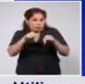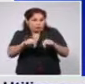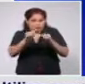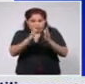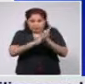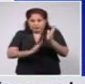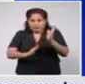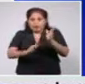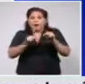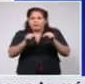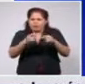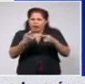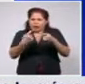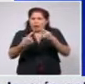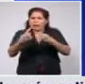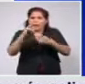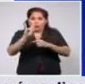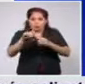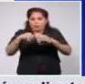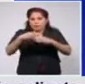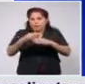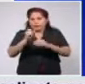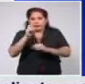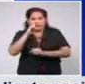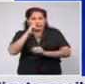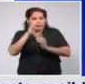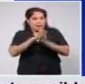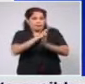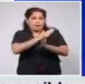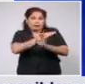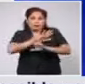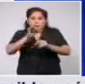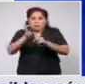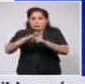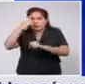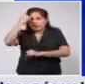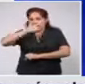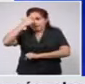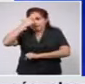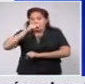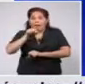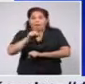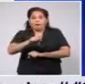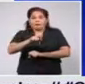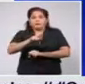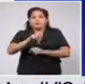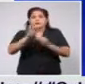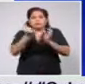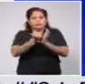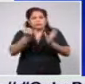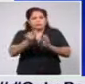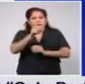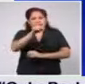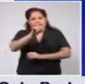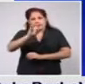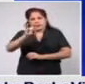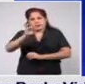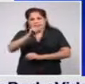faltando todavía 9 para que se termine, ya se han diagnosticado